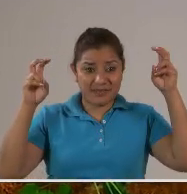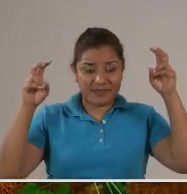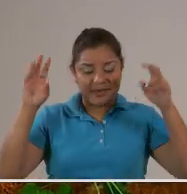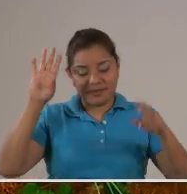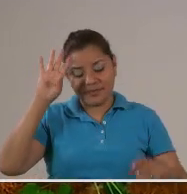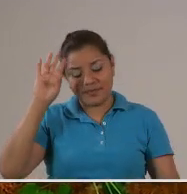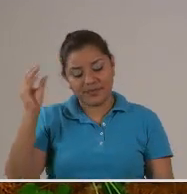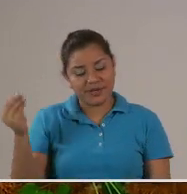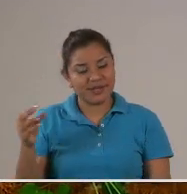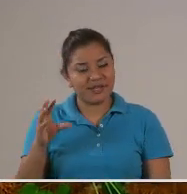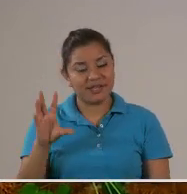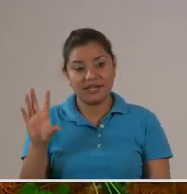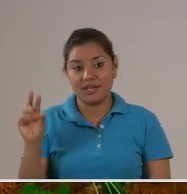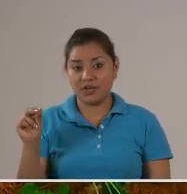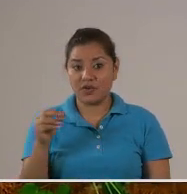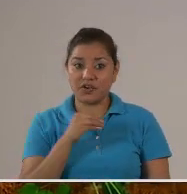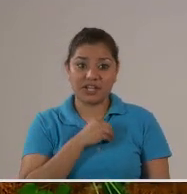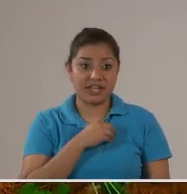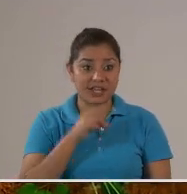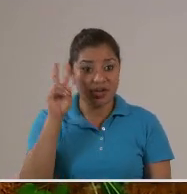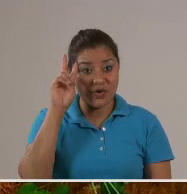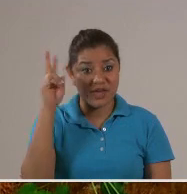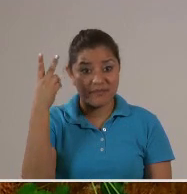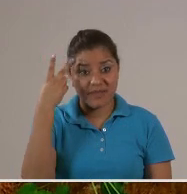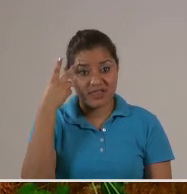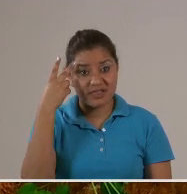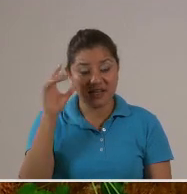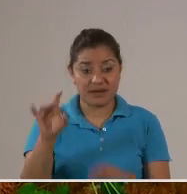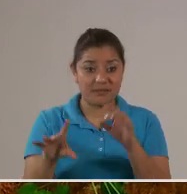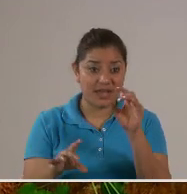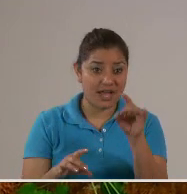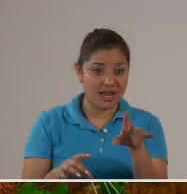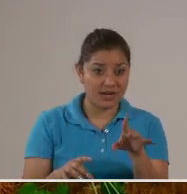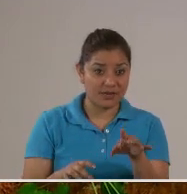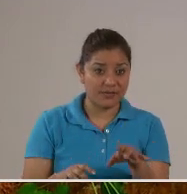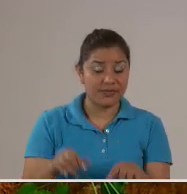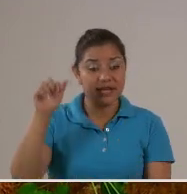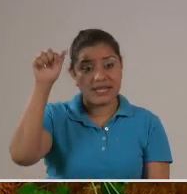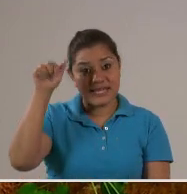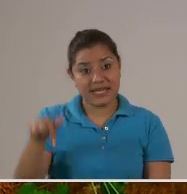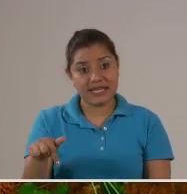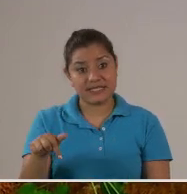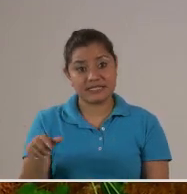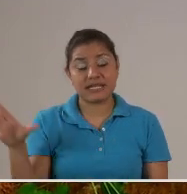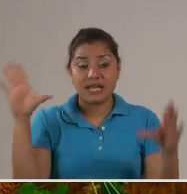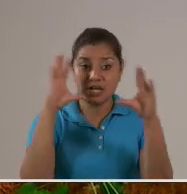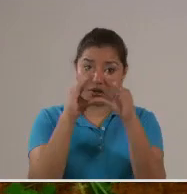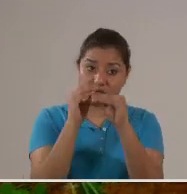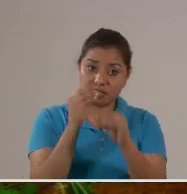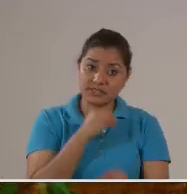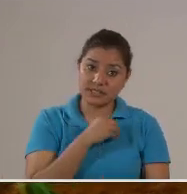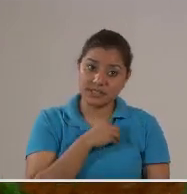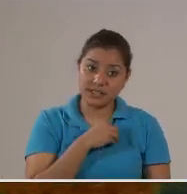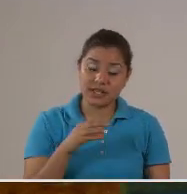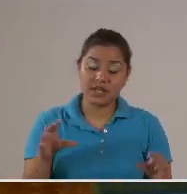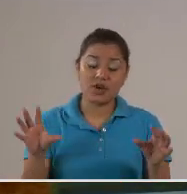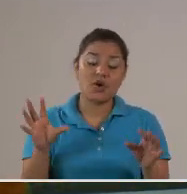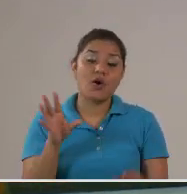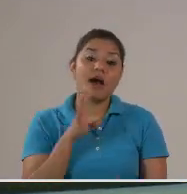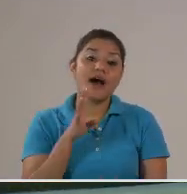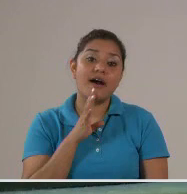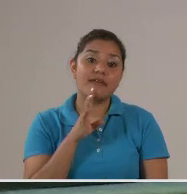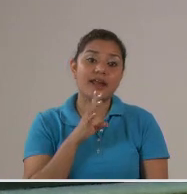está cardíaco Entonces yo quisiera hablarle un poquitito